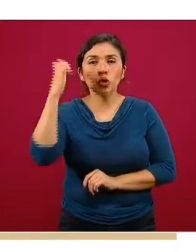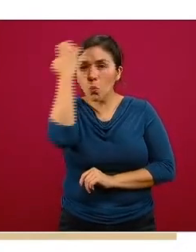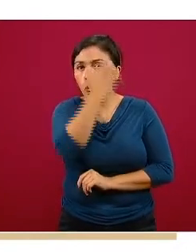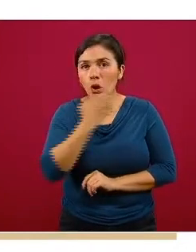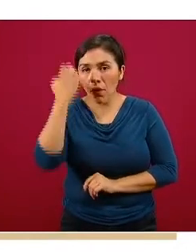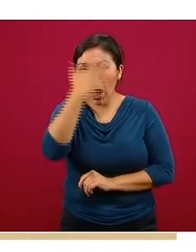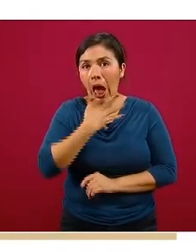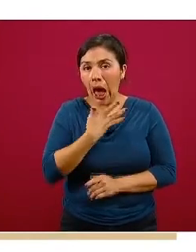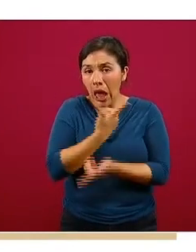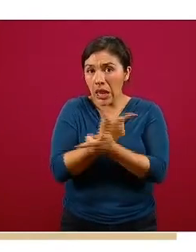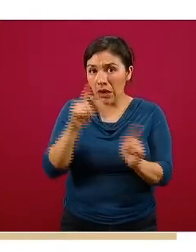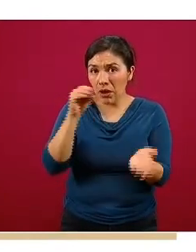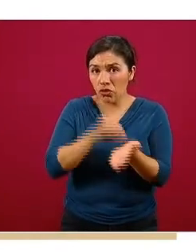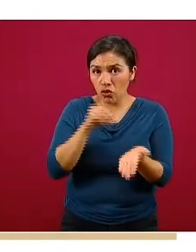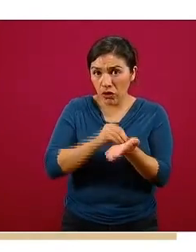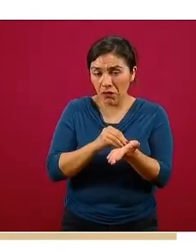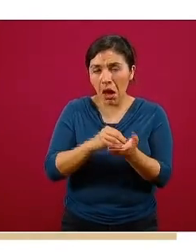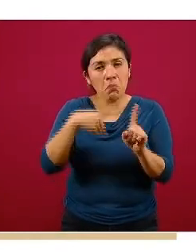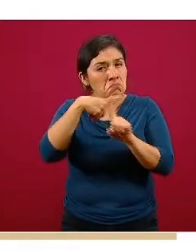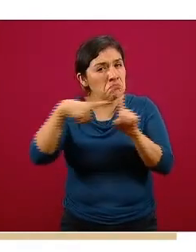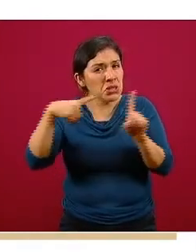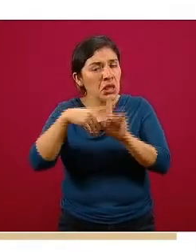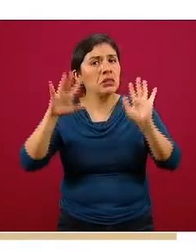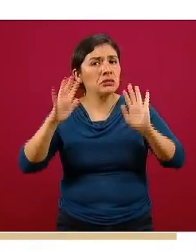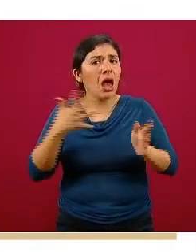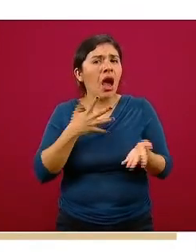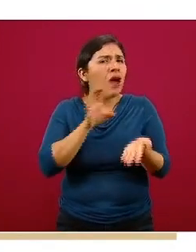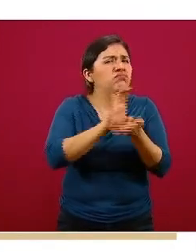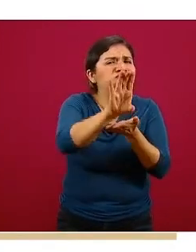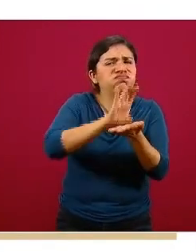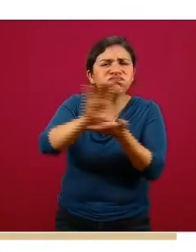254.368, la mitad de ellas prácticamente ya distribuidas y listas en los